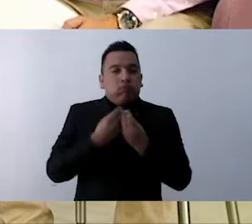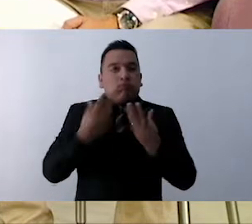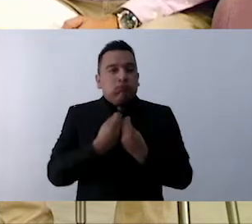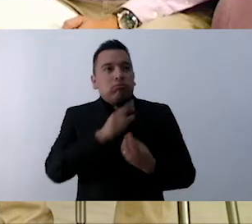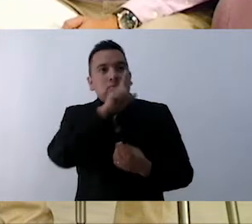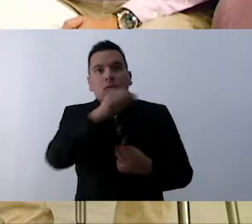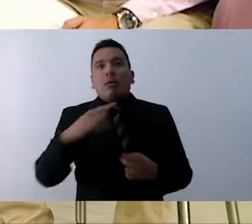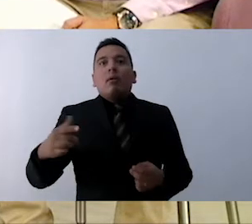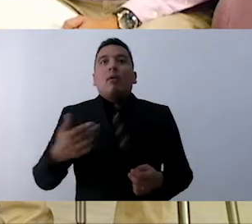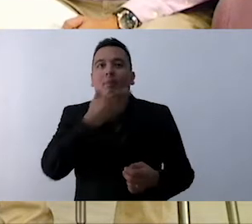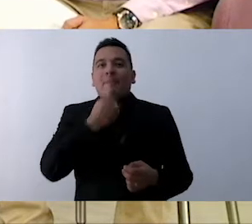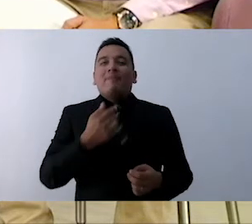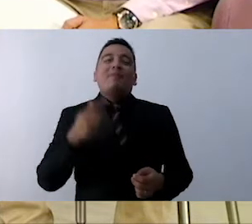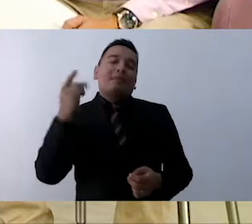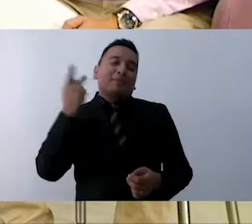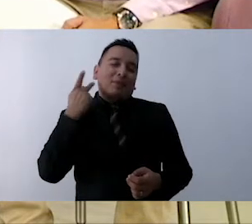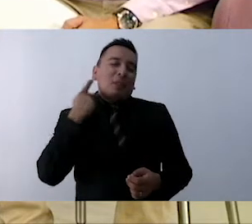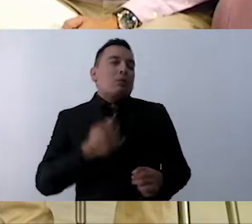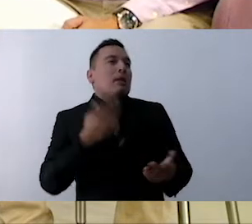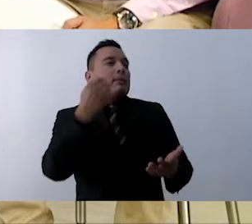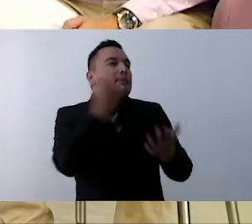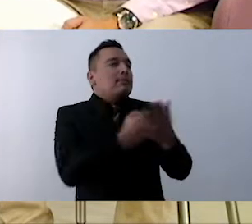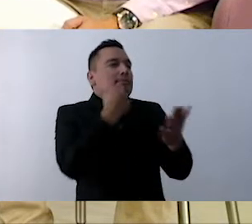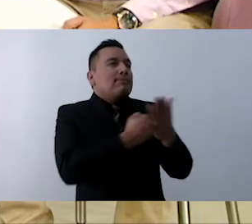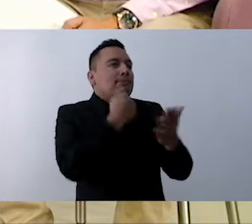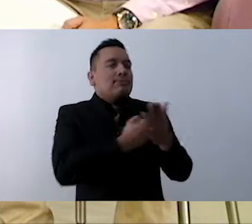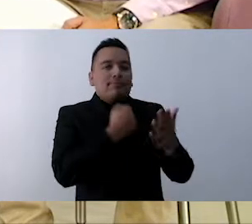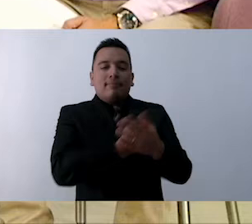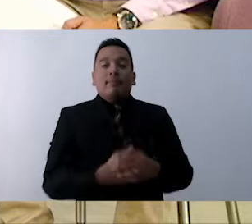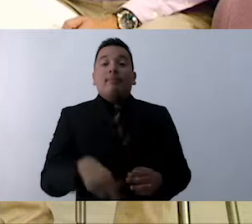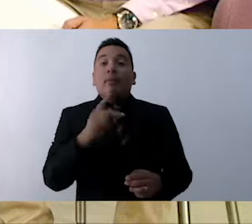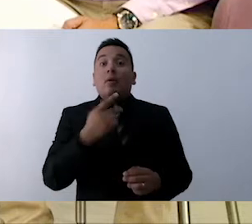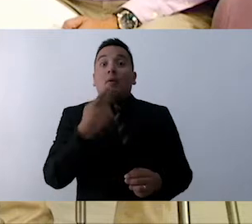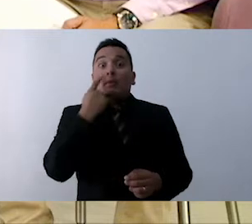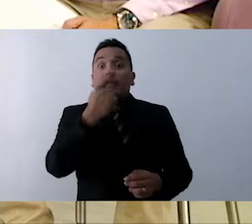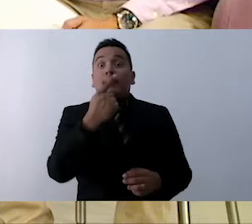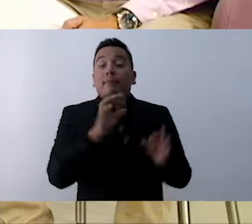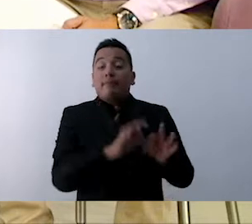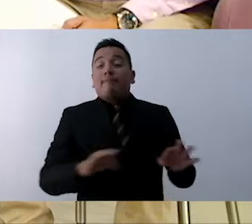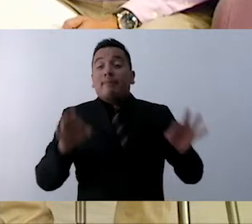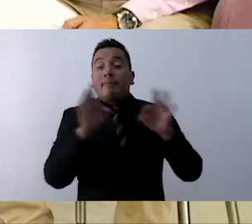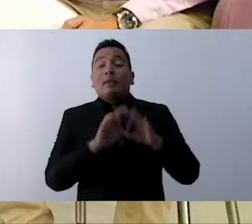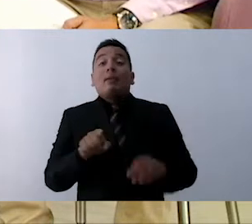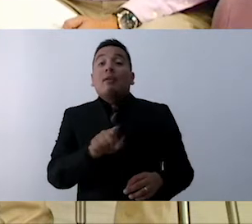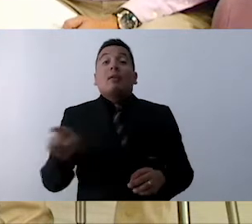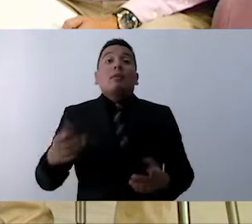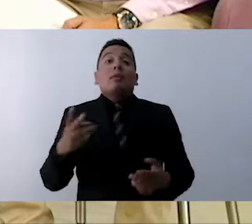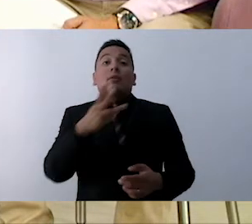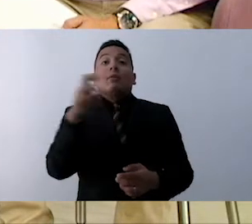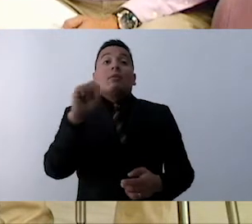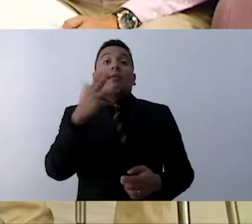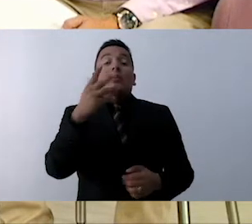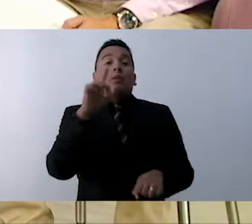son un mecanismo de presión social y política importante, y sobre todo, insisto, la palabra clave